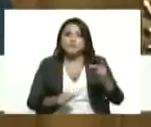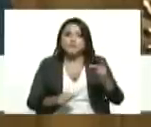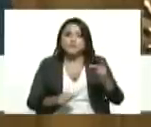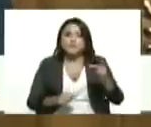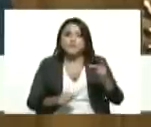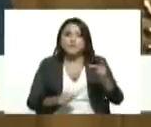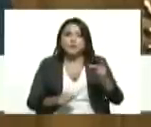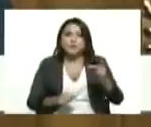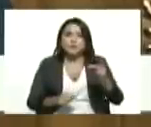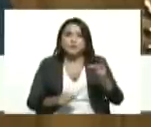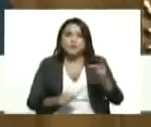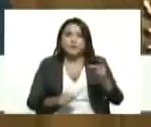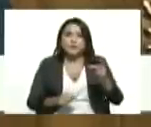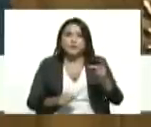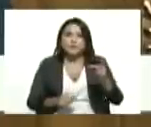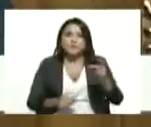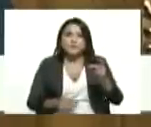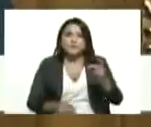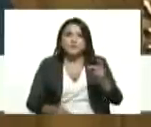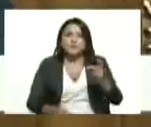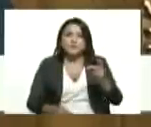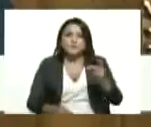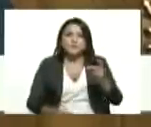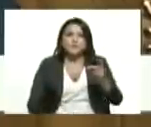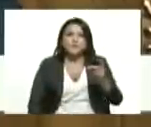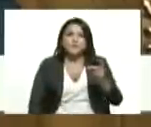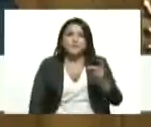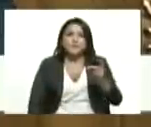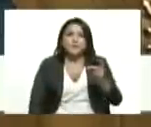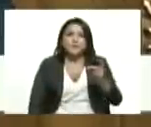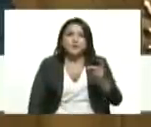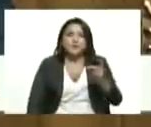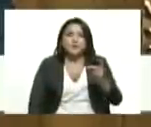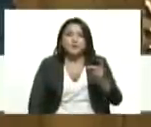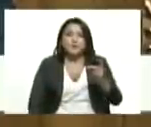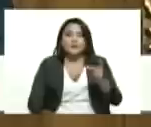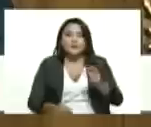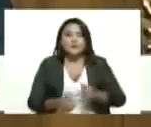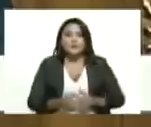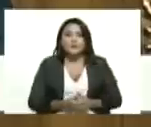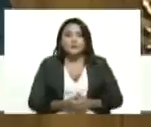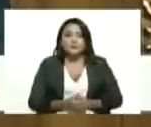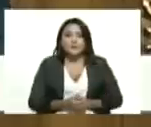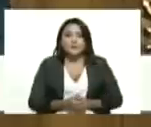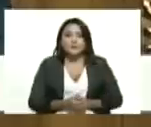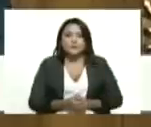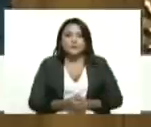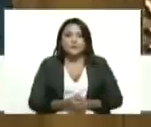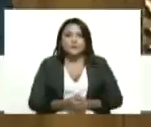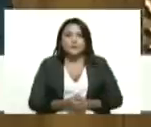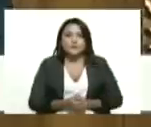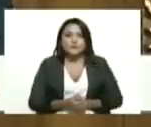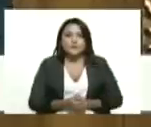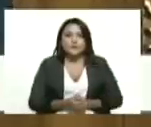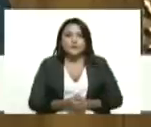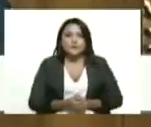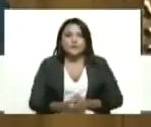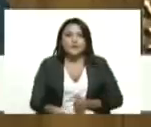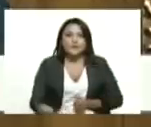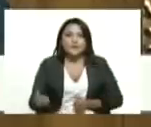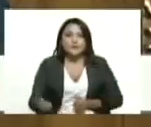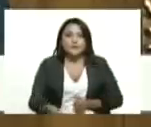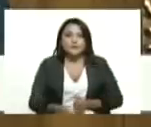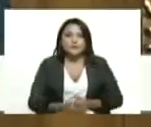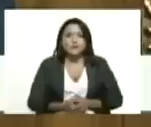la ley compete este juicio, que en su caso no procediese conforme a este decreto, serán condenados a la misma